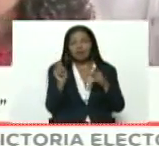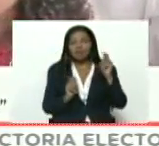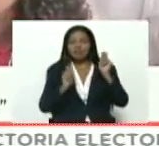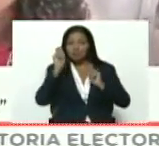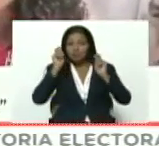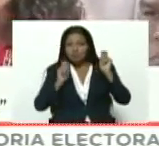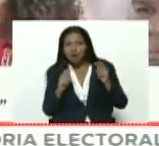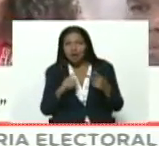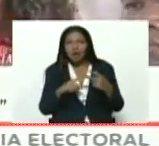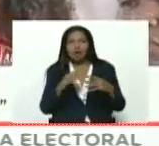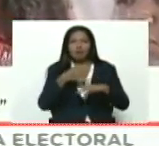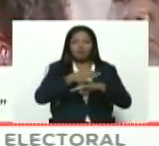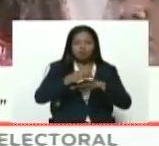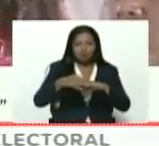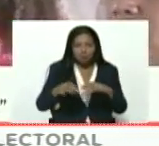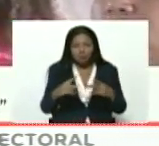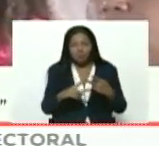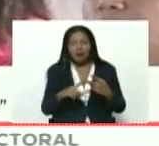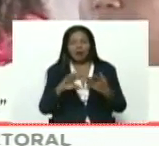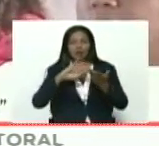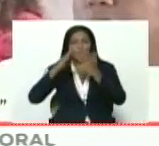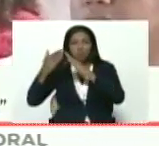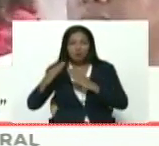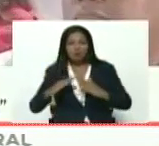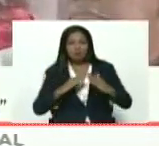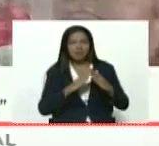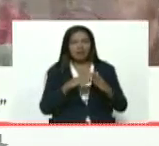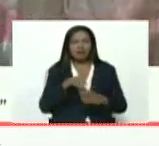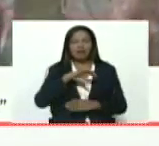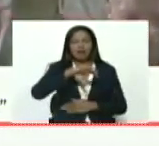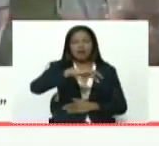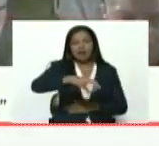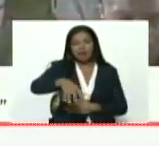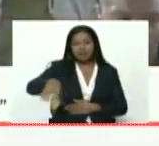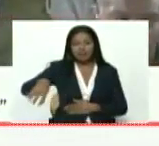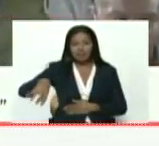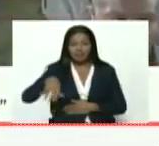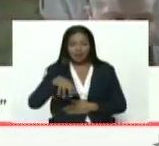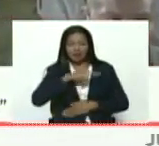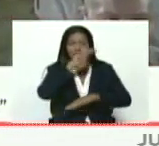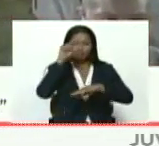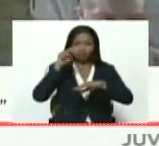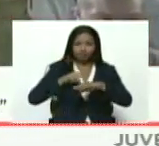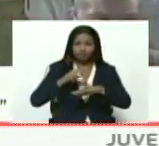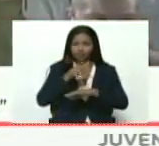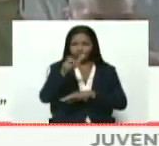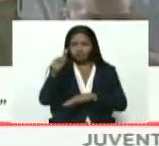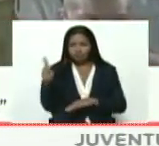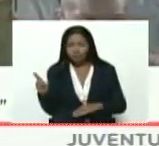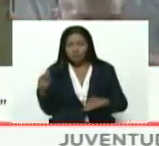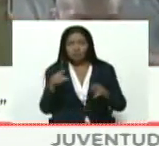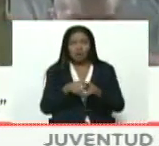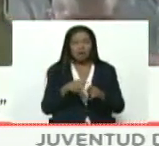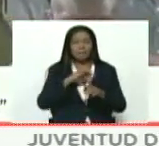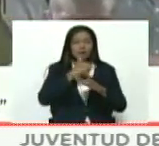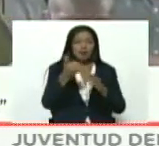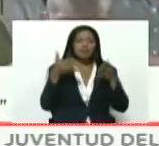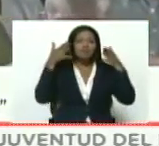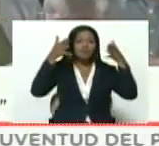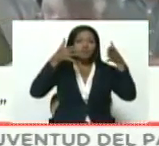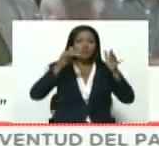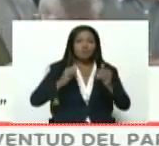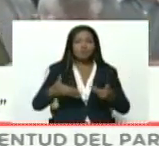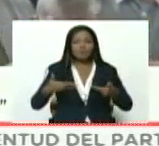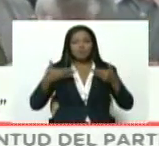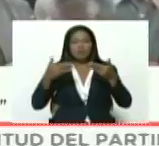legisladoras, municipales, comunales, estadales y nacionales, Ese plan de formación ya fue entregado a su persona para